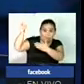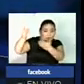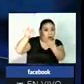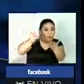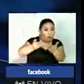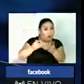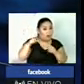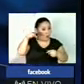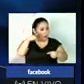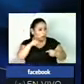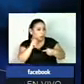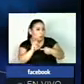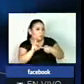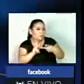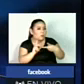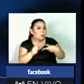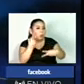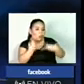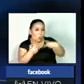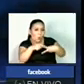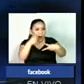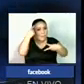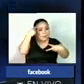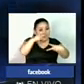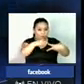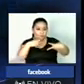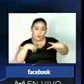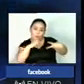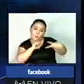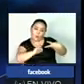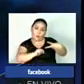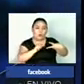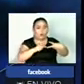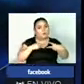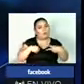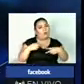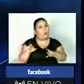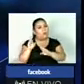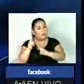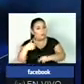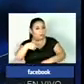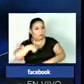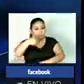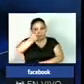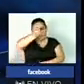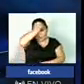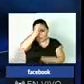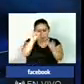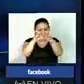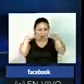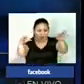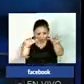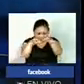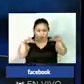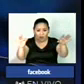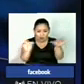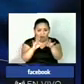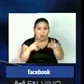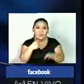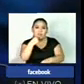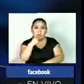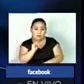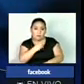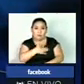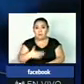nos dio la opción de escoger, escogimos la muerte. Ojalá me equivoque. Eso es el mensaje largo que publicaba el presidente de la